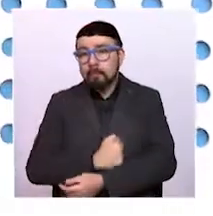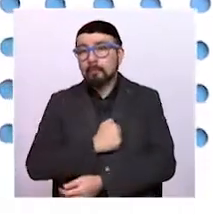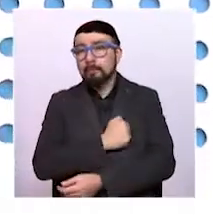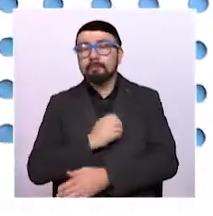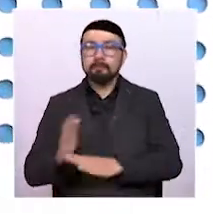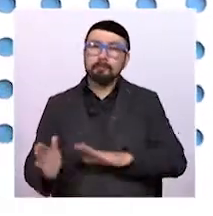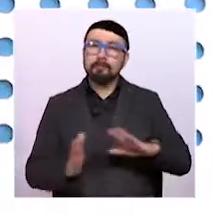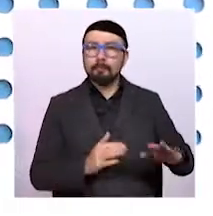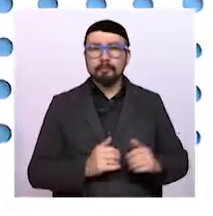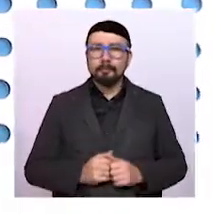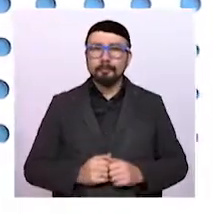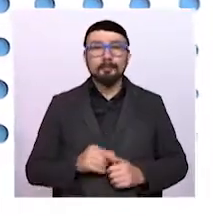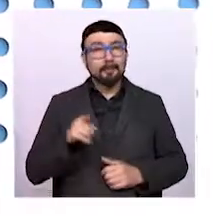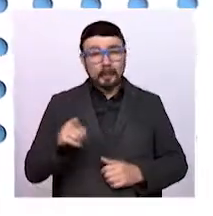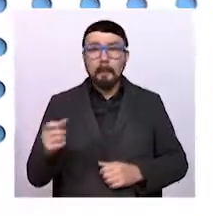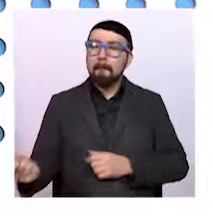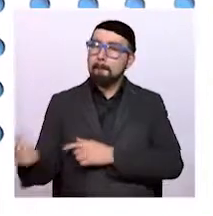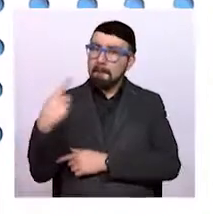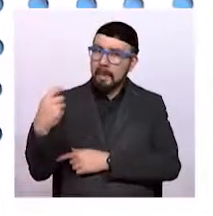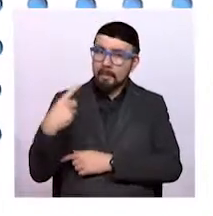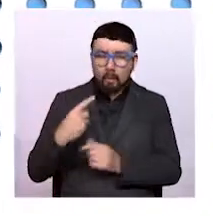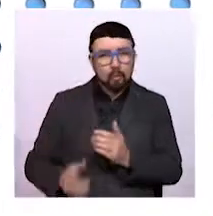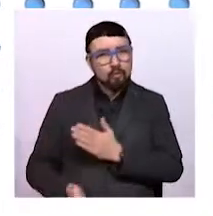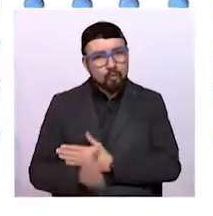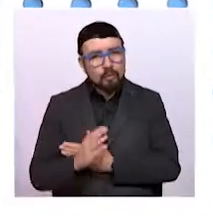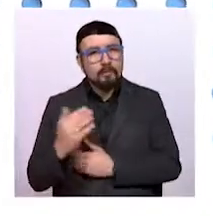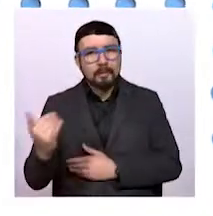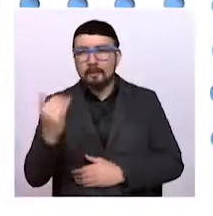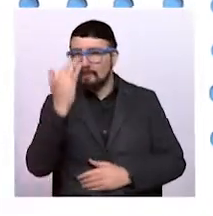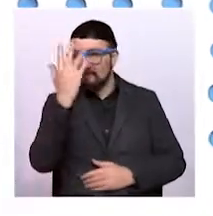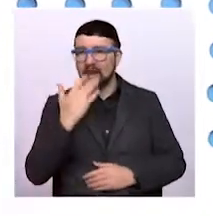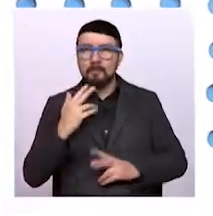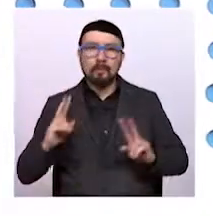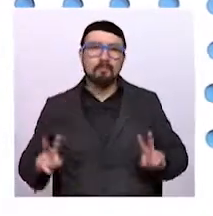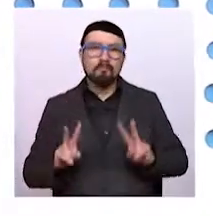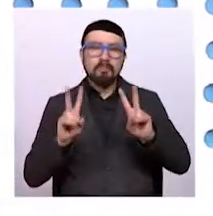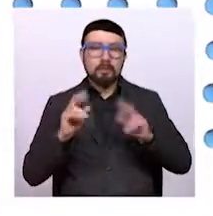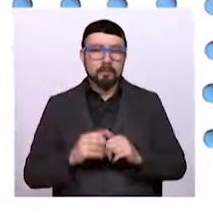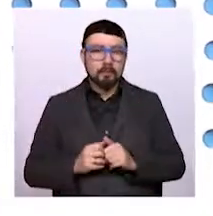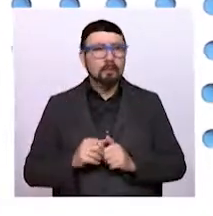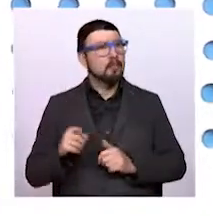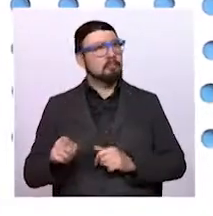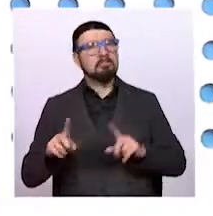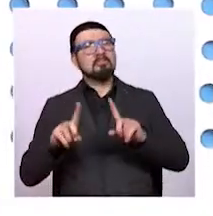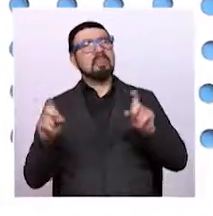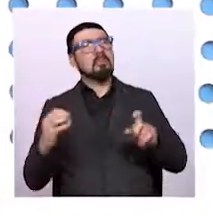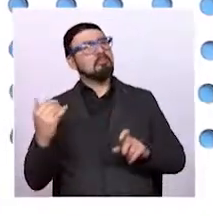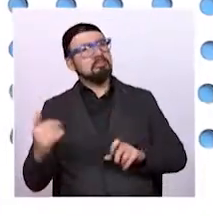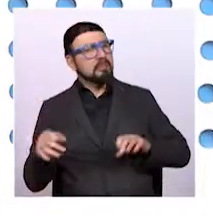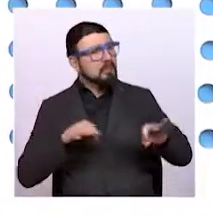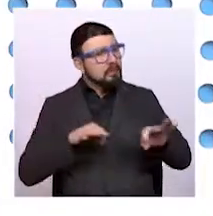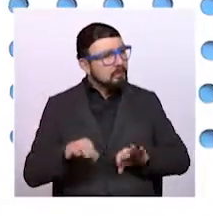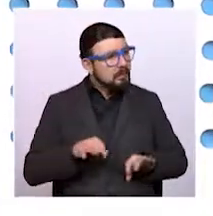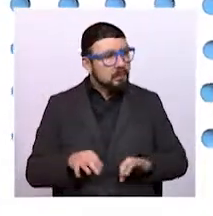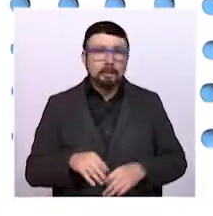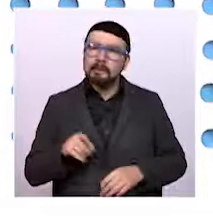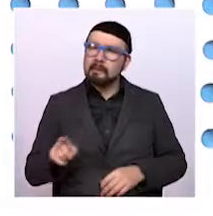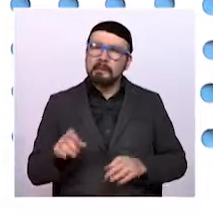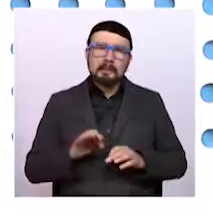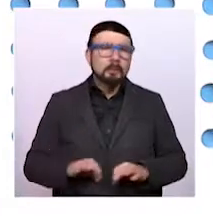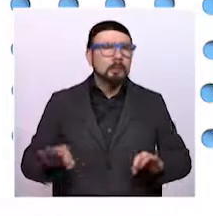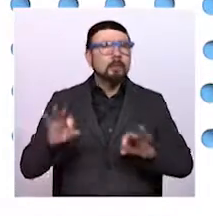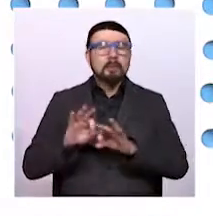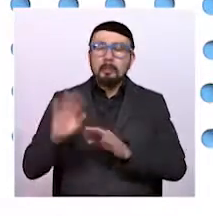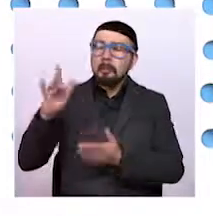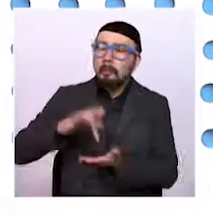recuerden pueden seguir preguntando a través de facebook live vamos a hablar un poquito acerca de algo muy importante en el embarazo